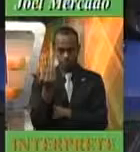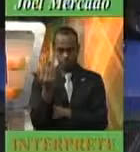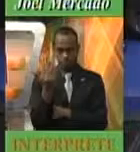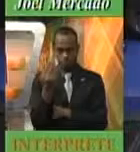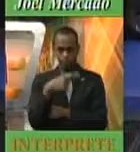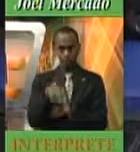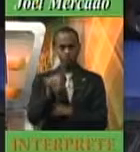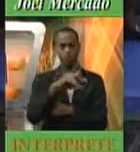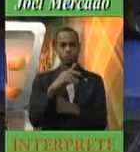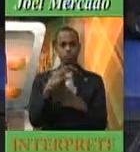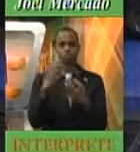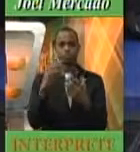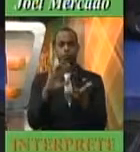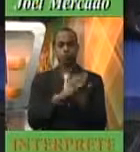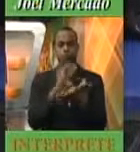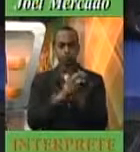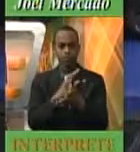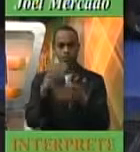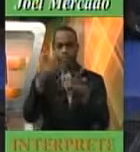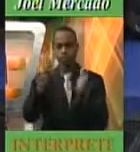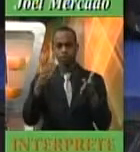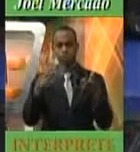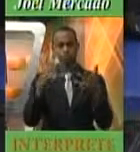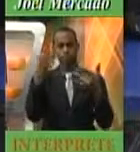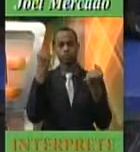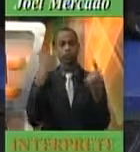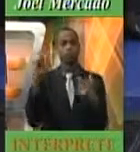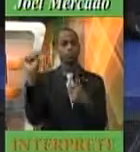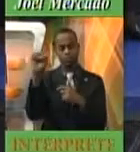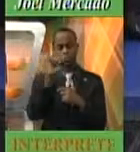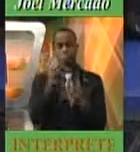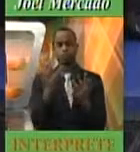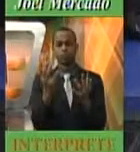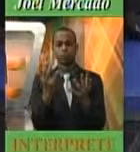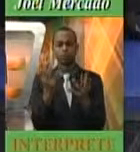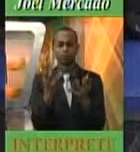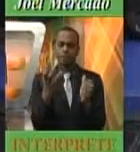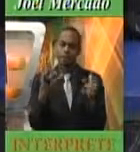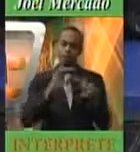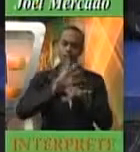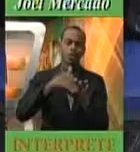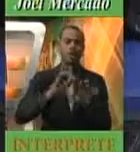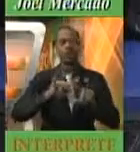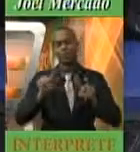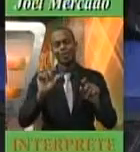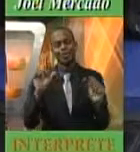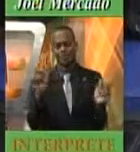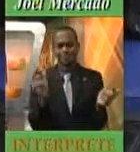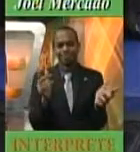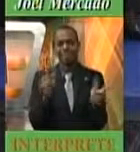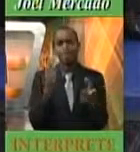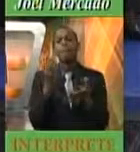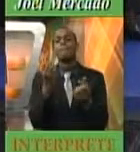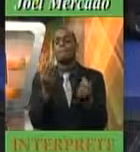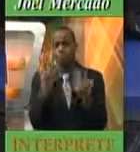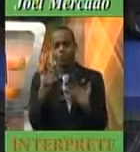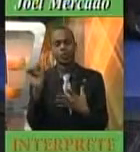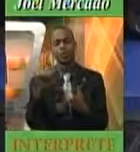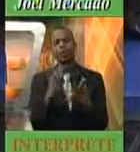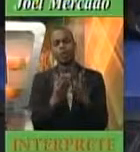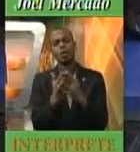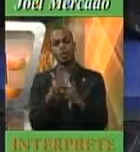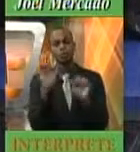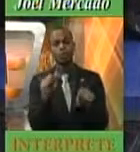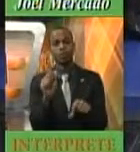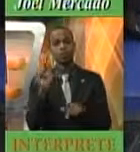construcción de aulas y la mayoría de esas aulas, quisiéramos decir que todas, son accesibles y eso permite que las personas